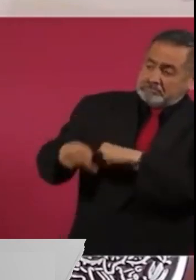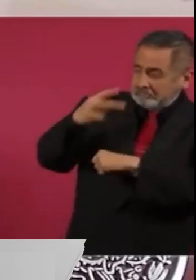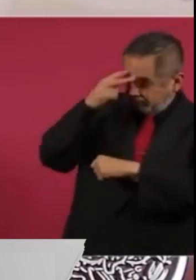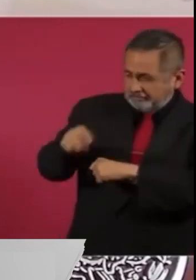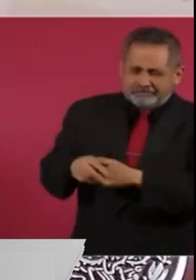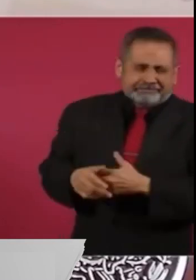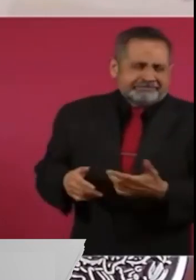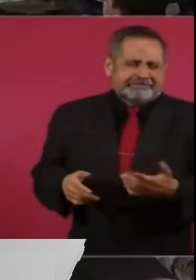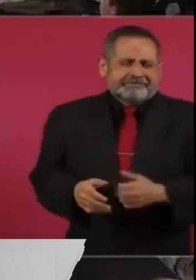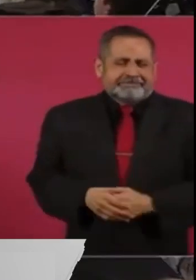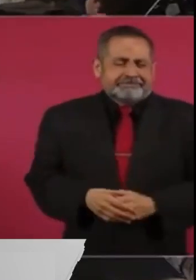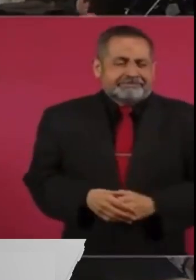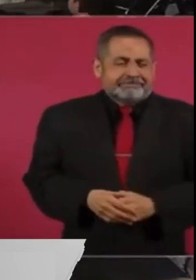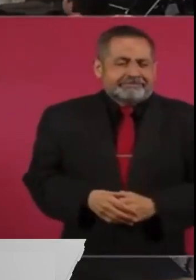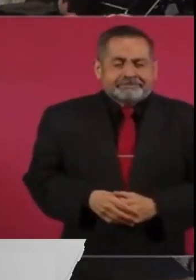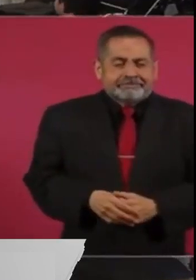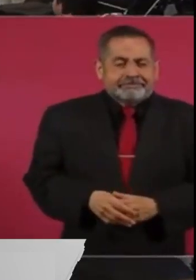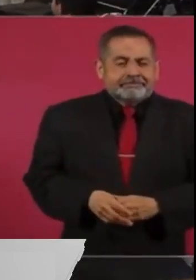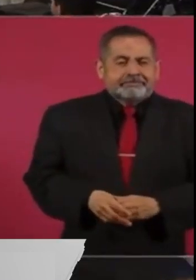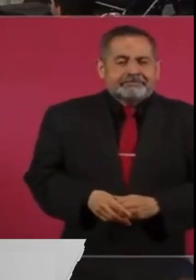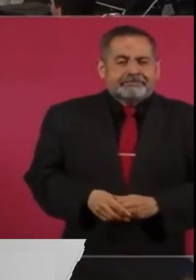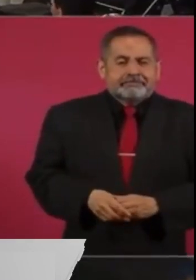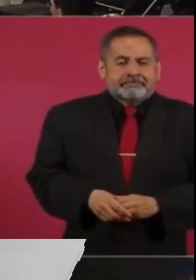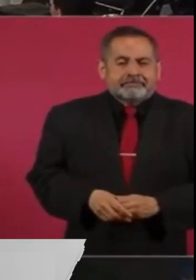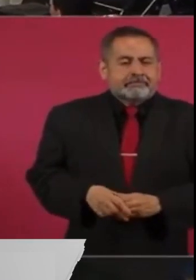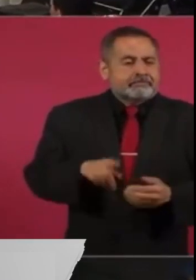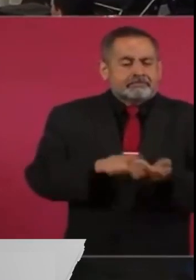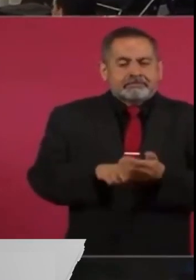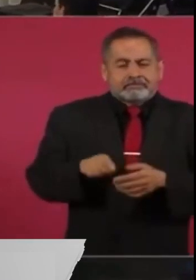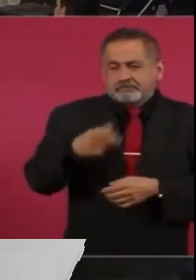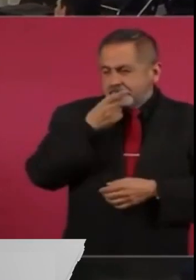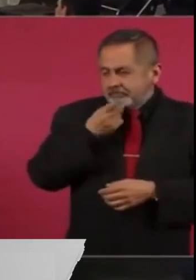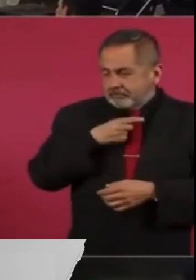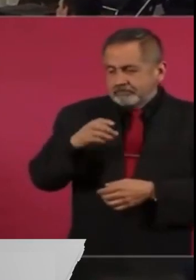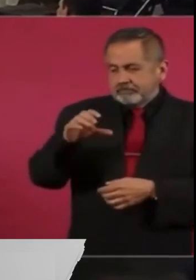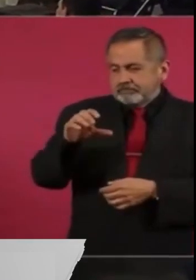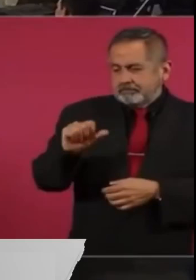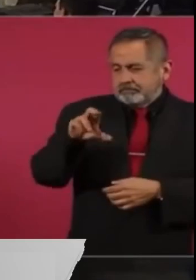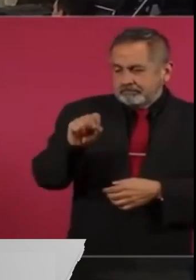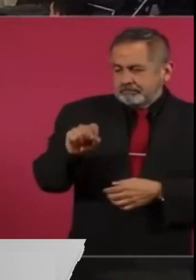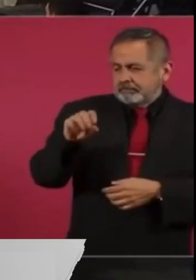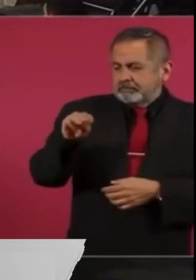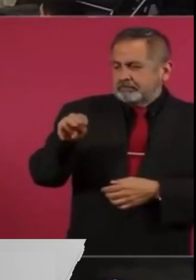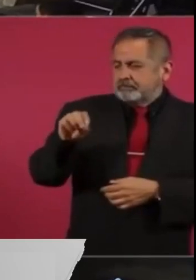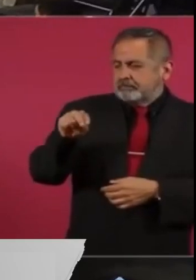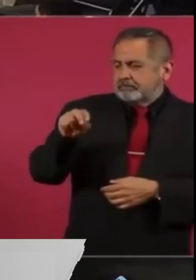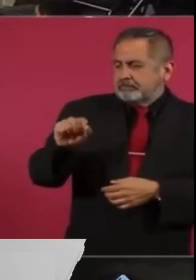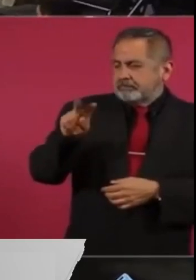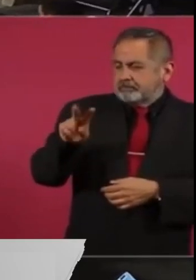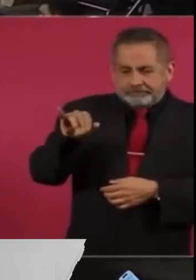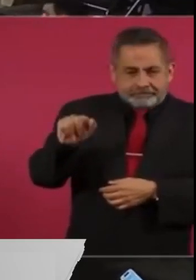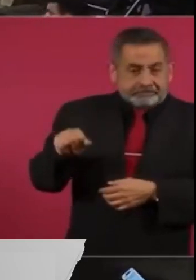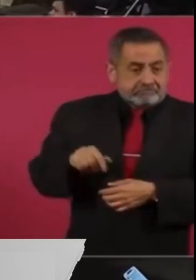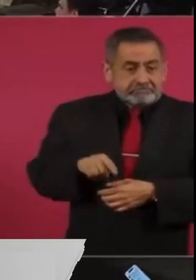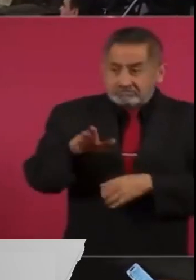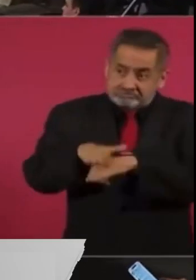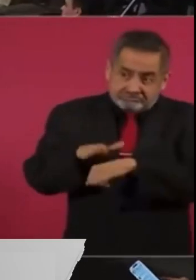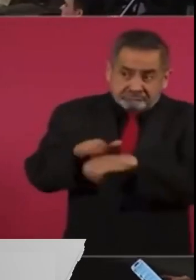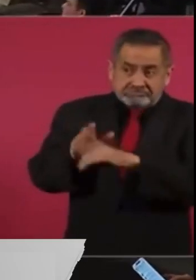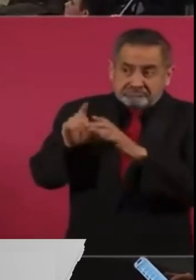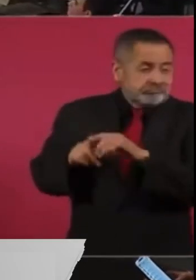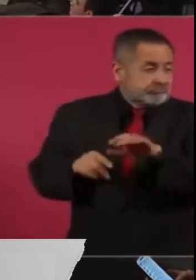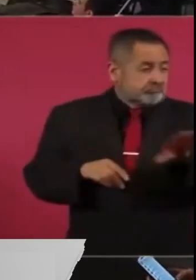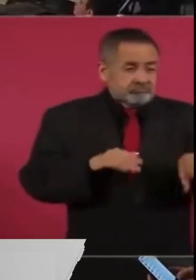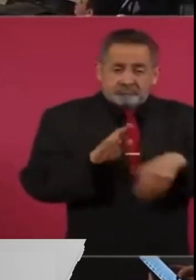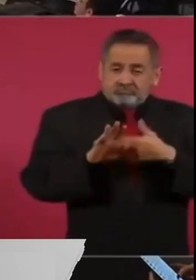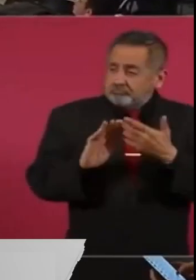Yo cuento que Carlos Monsiváis me dice, se van a lanzar con todo y